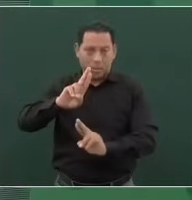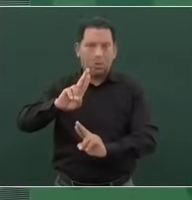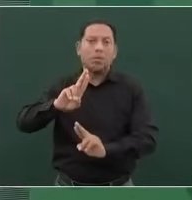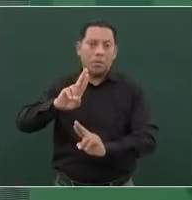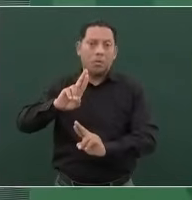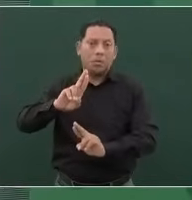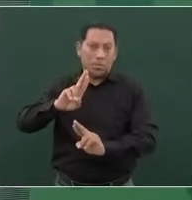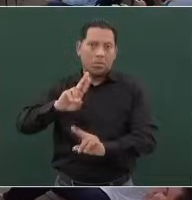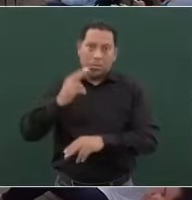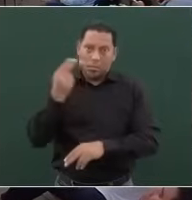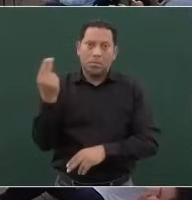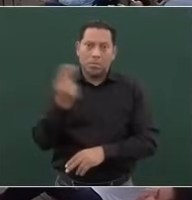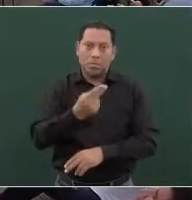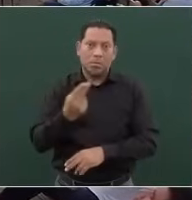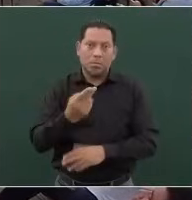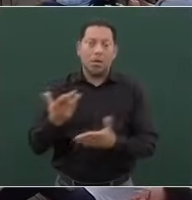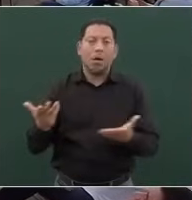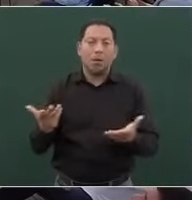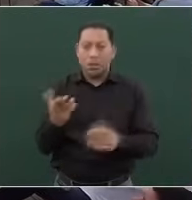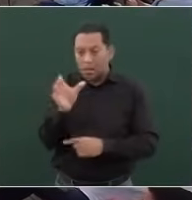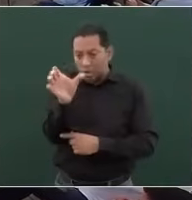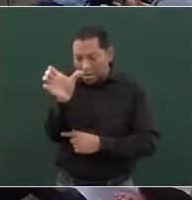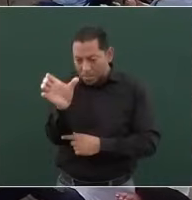la investidura presidencial.